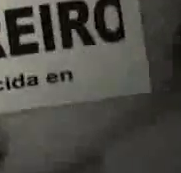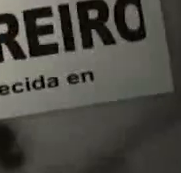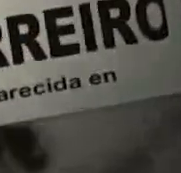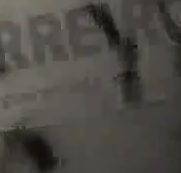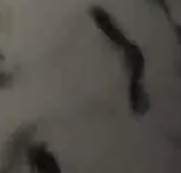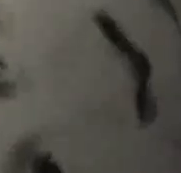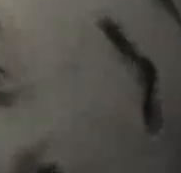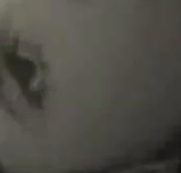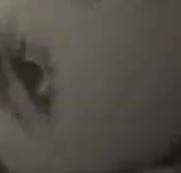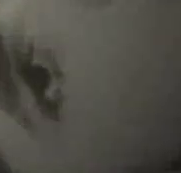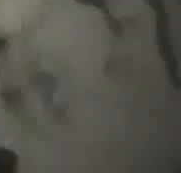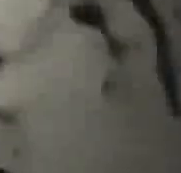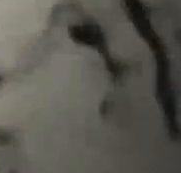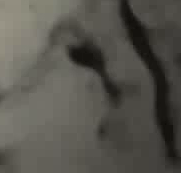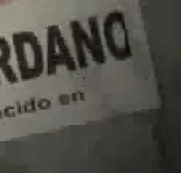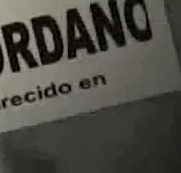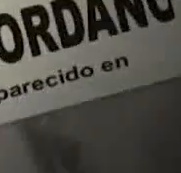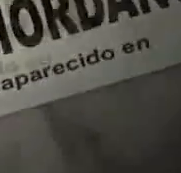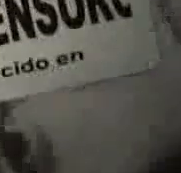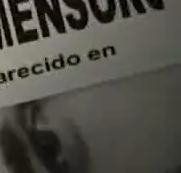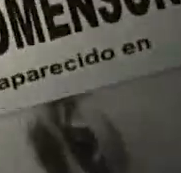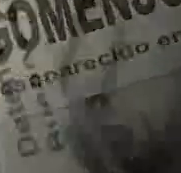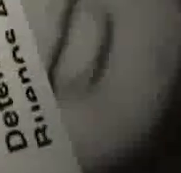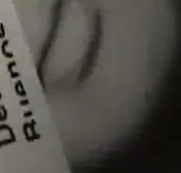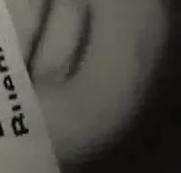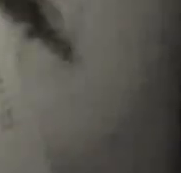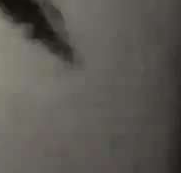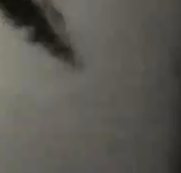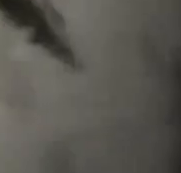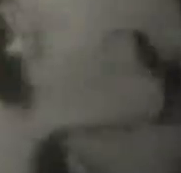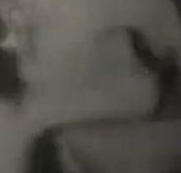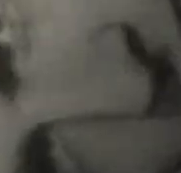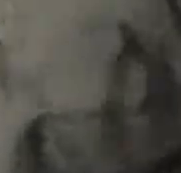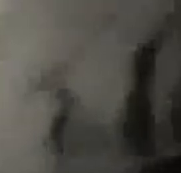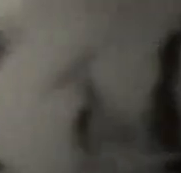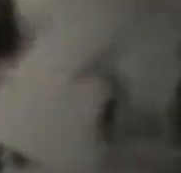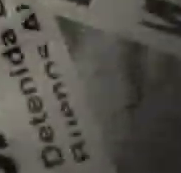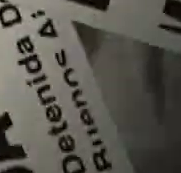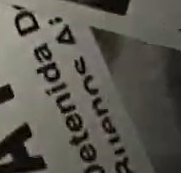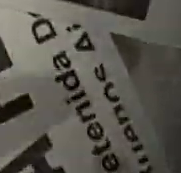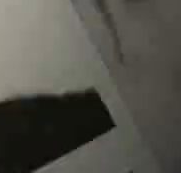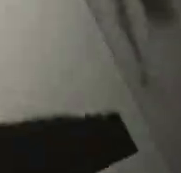no contaban con eso, no han desaparecido,